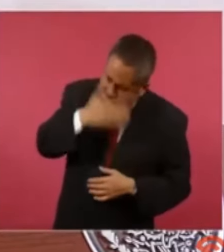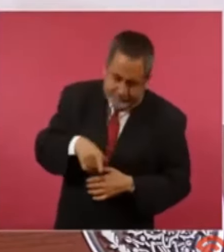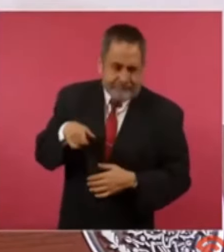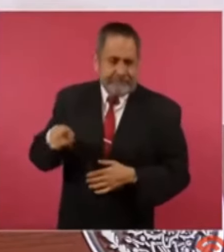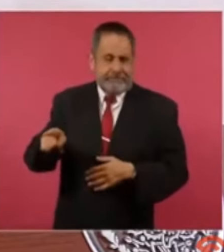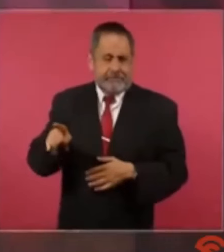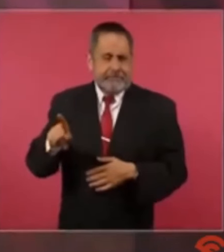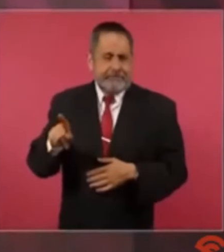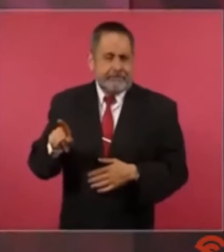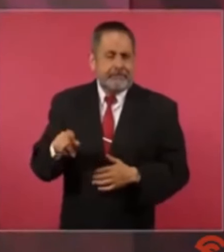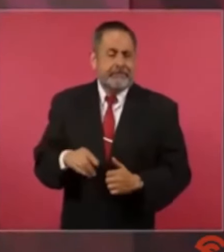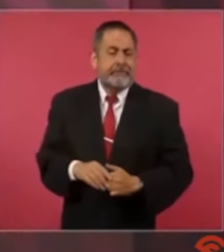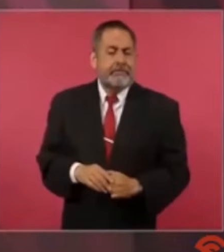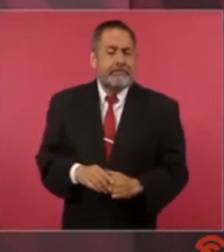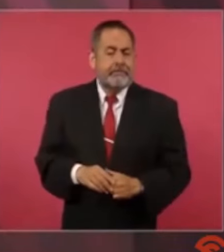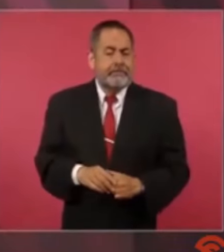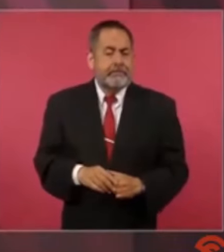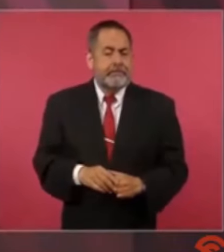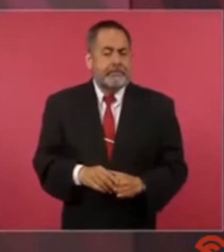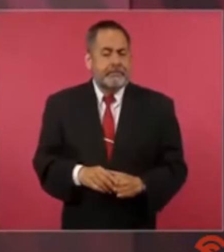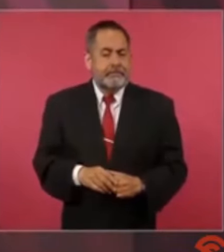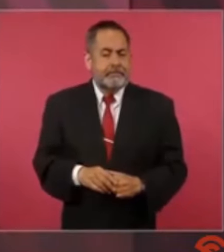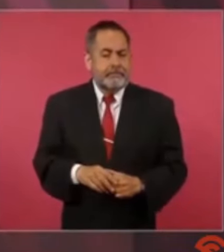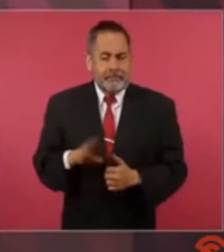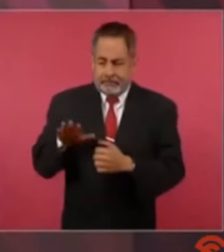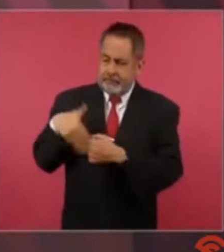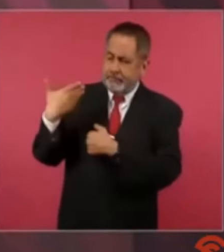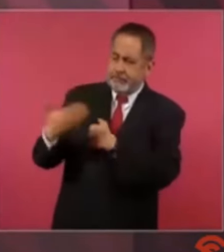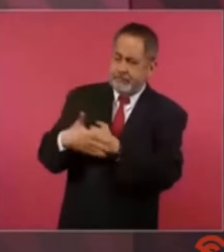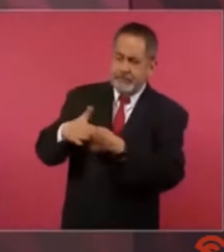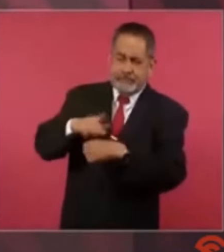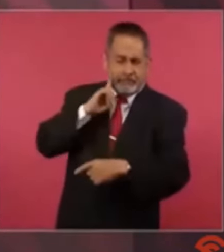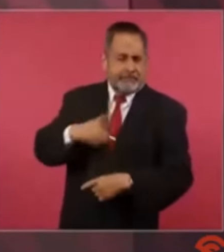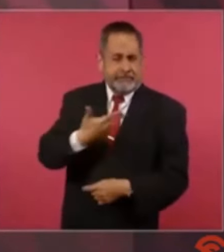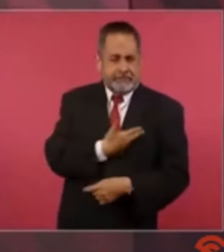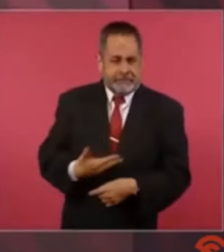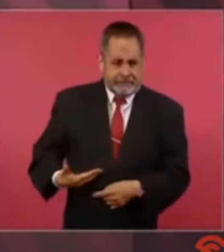la próxima presidenta de México.